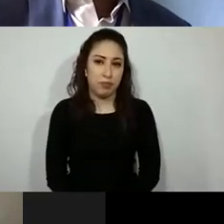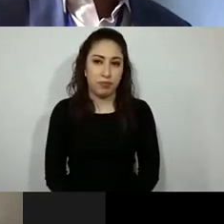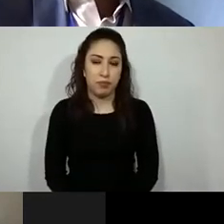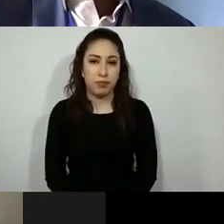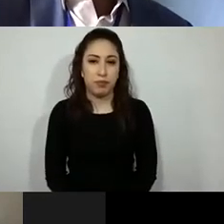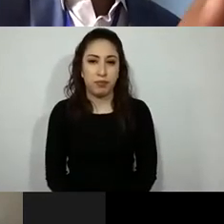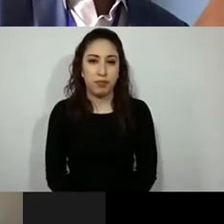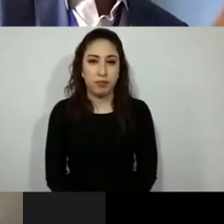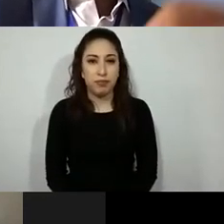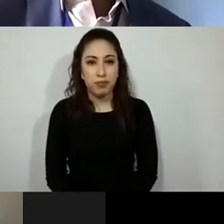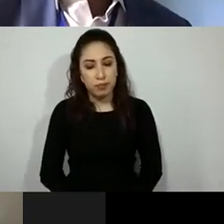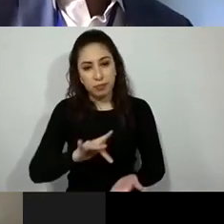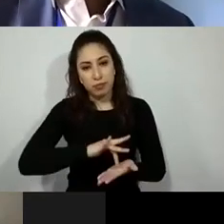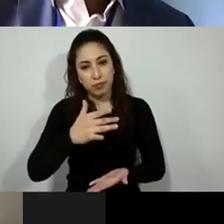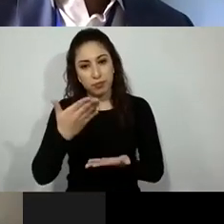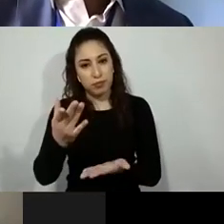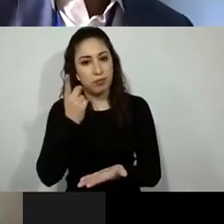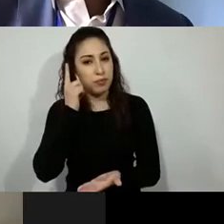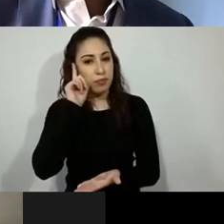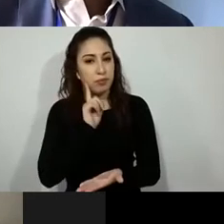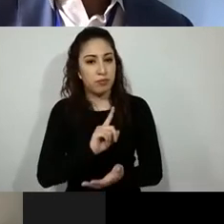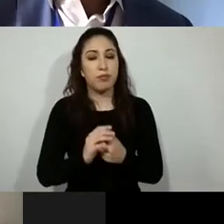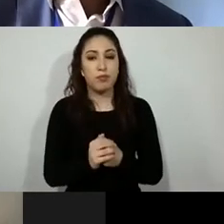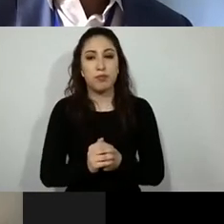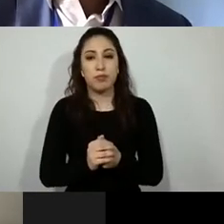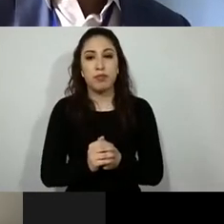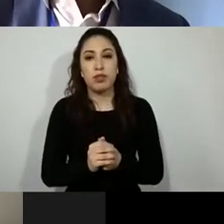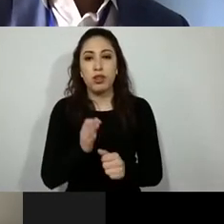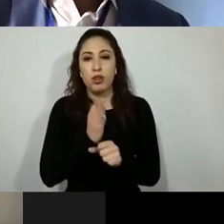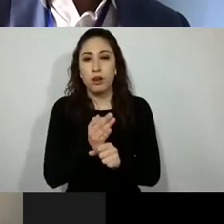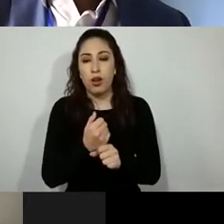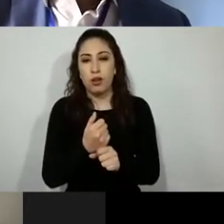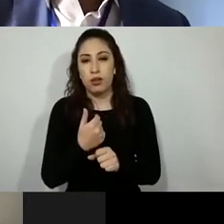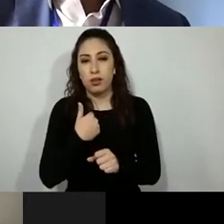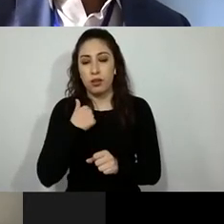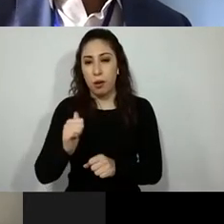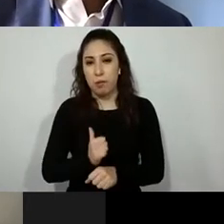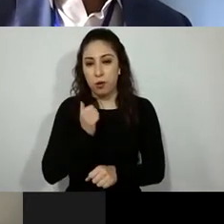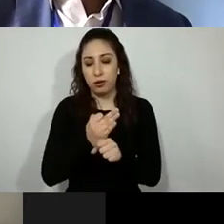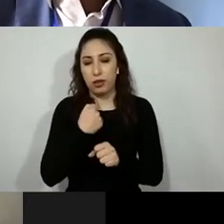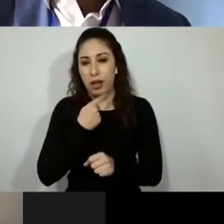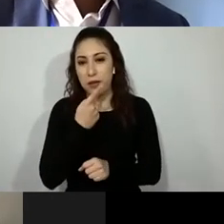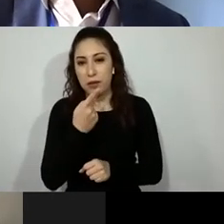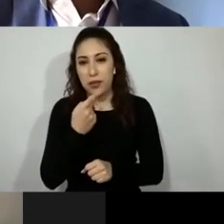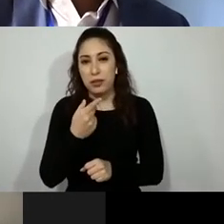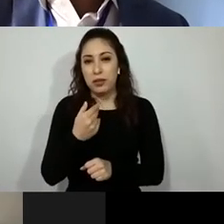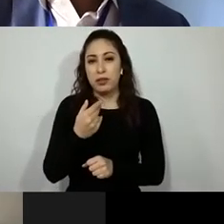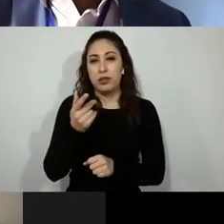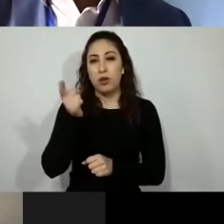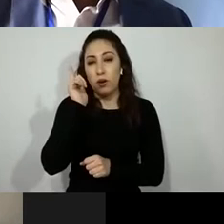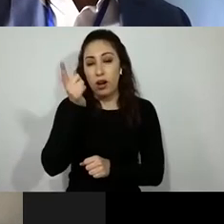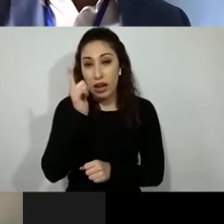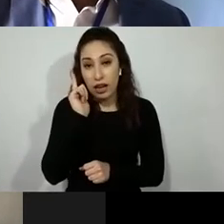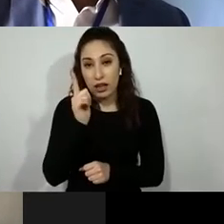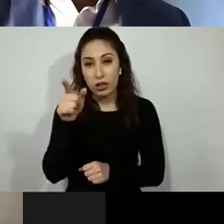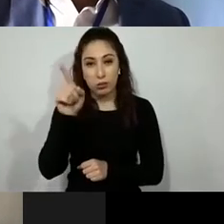Gracias, diputada. Y abusando del micrófono, alcaldesa, me gustaría, ojalá nos pudiera platicar